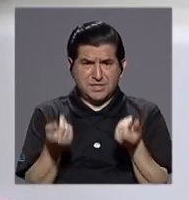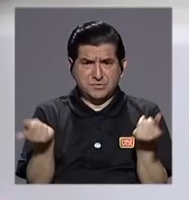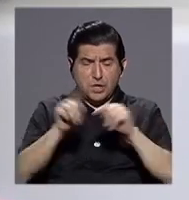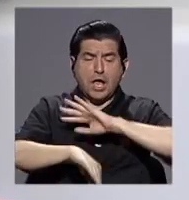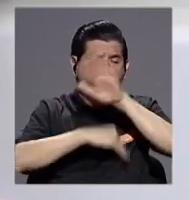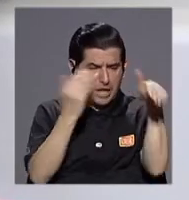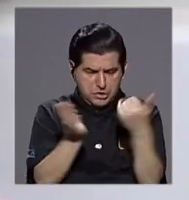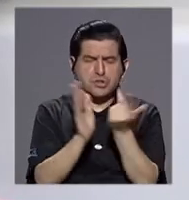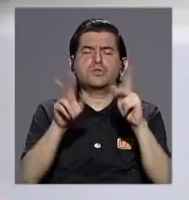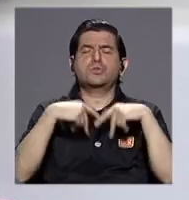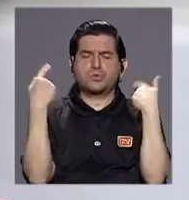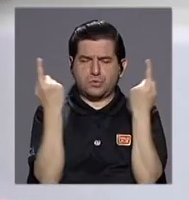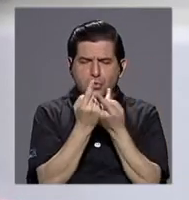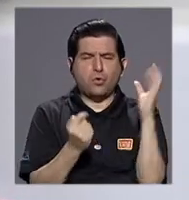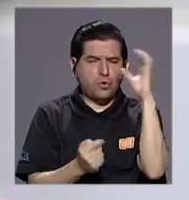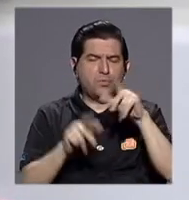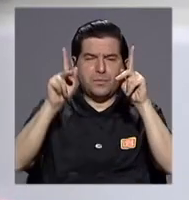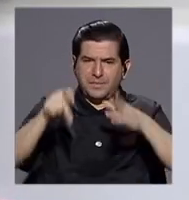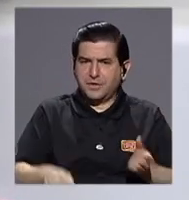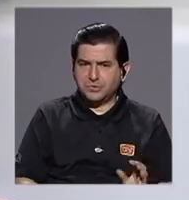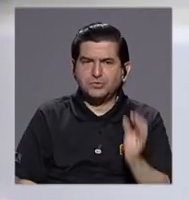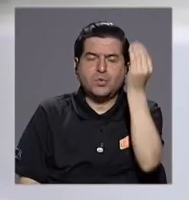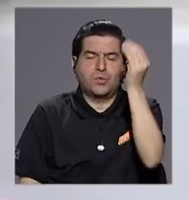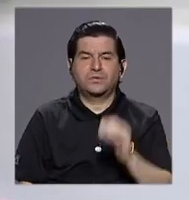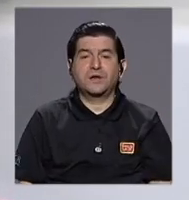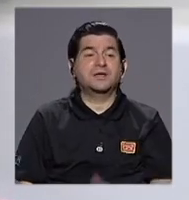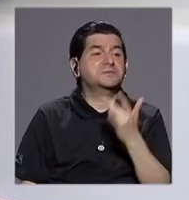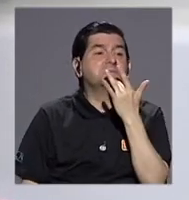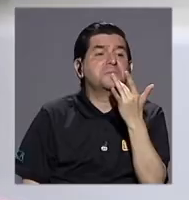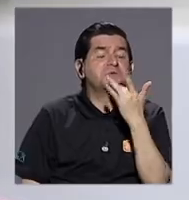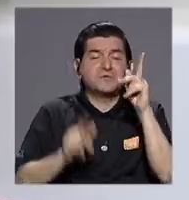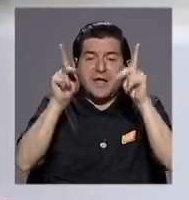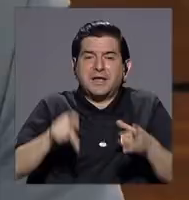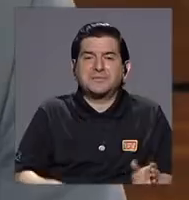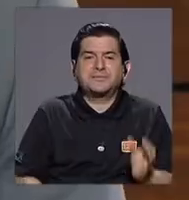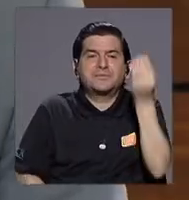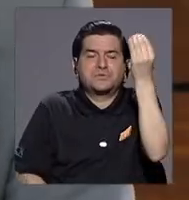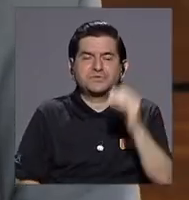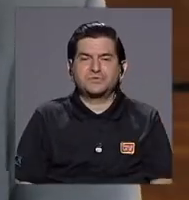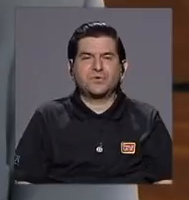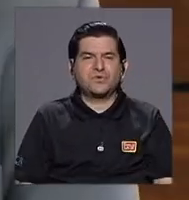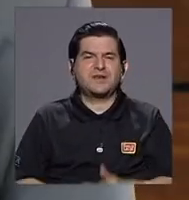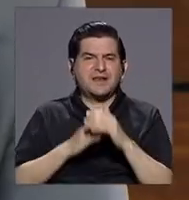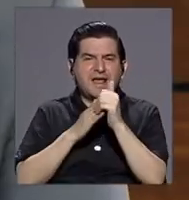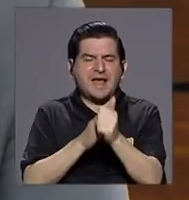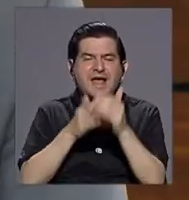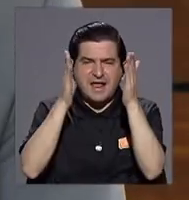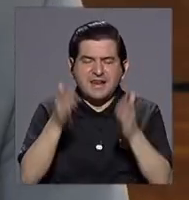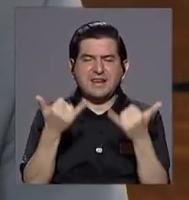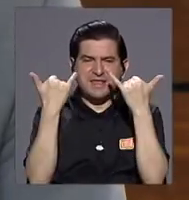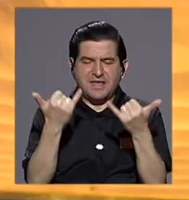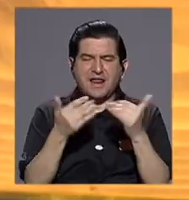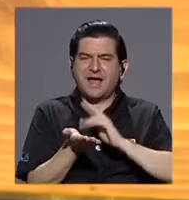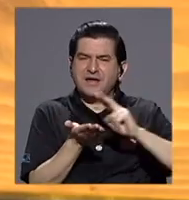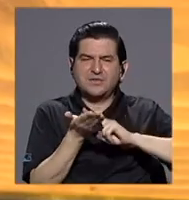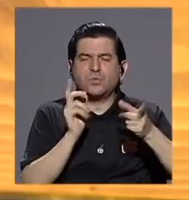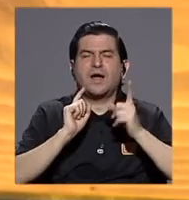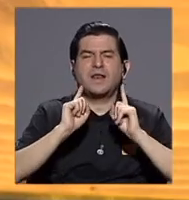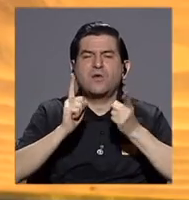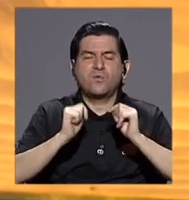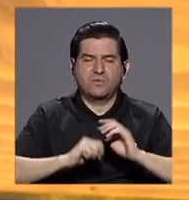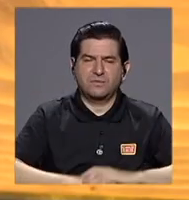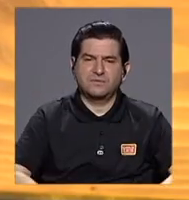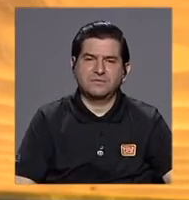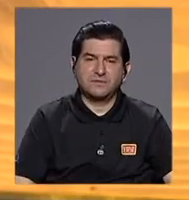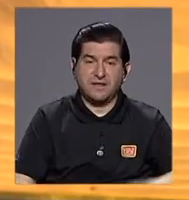todos los partidos se busca la gente joven, se prefiere la gente joven. ¿Cuál es el líder del Partido de Liberación Nacional en este momento entonces?